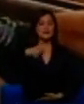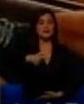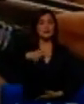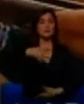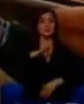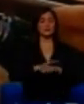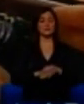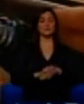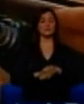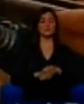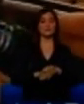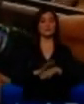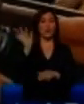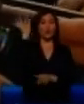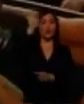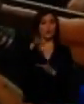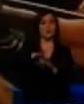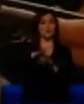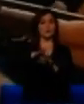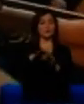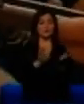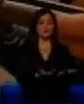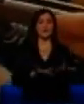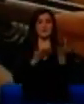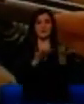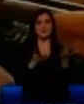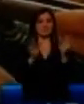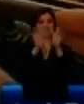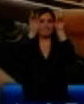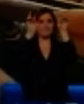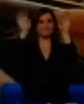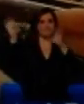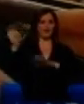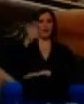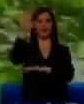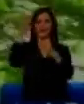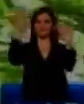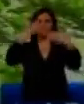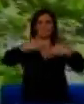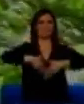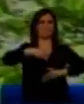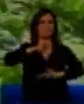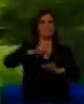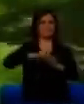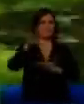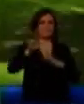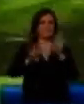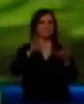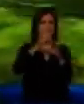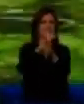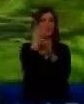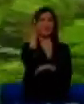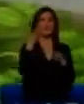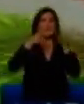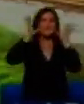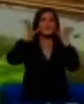Estrasburgo, estarán tratando la votación. Por lo tanto, esperamos ya salir del tema de Europa en esta misma semana. Es decir, para máximo el 14 de